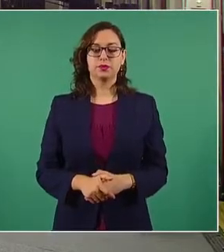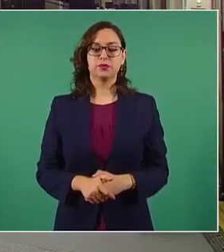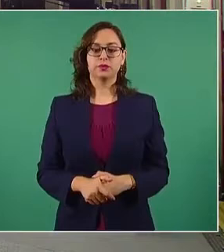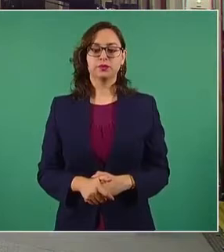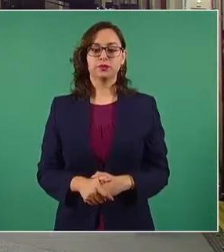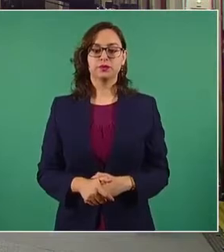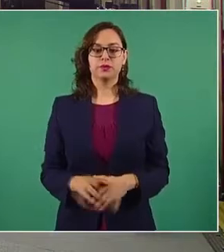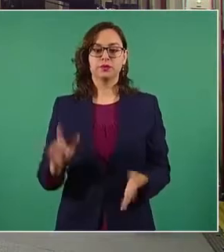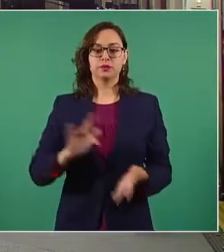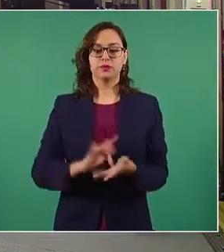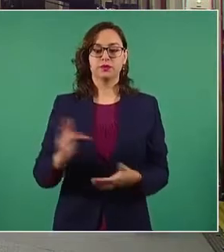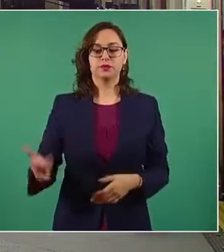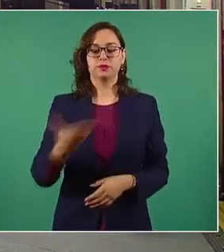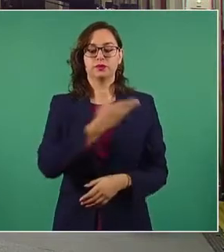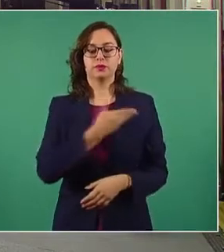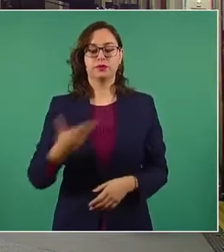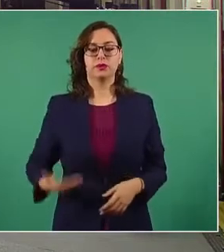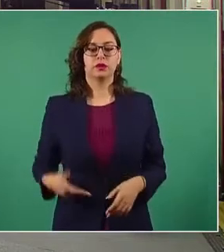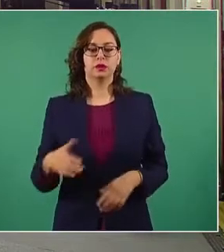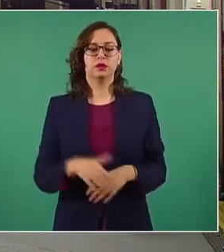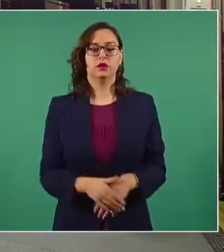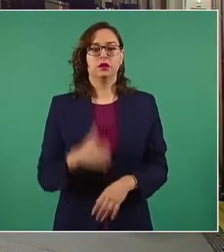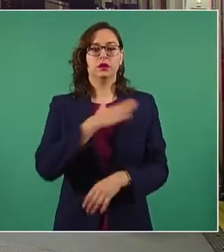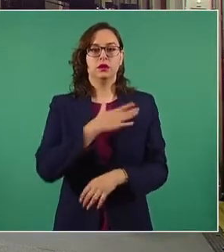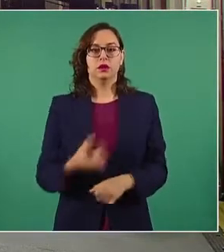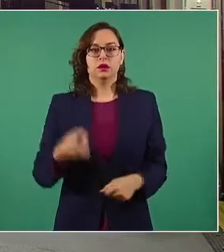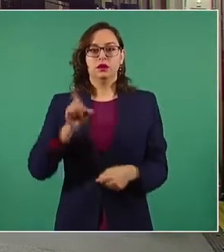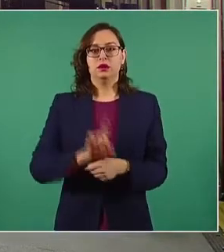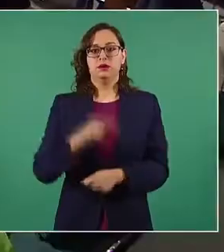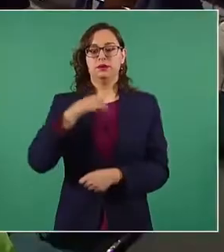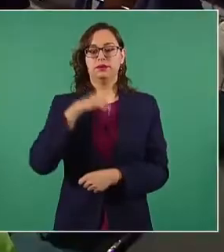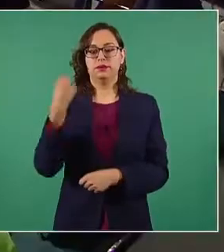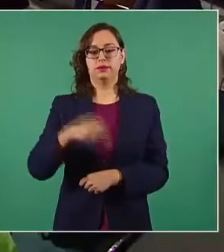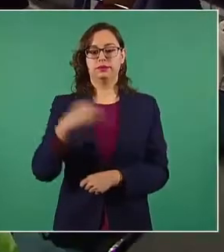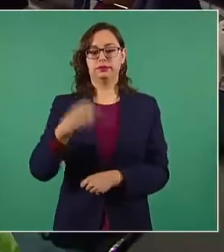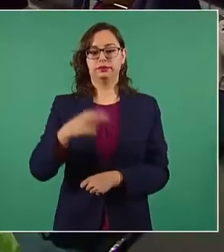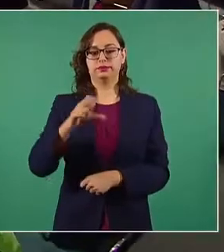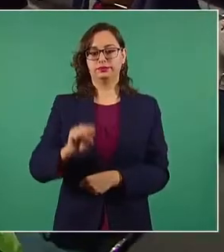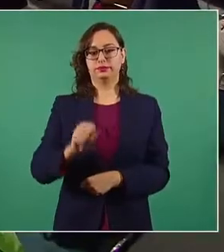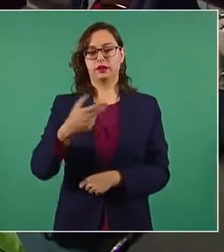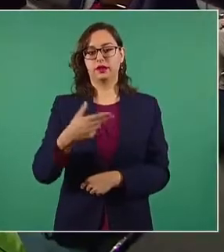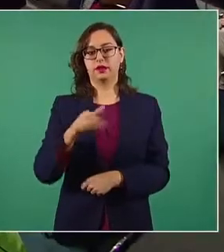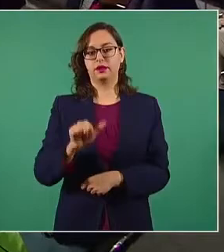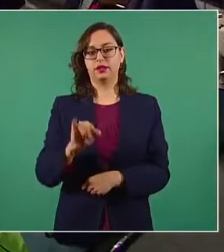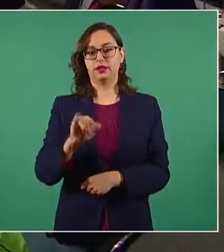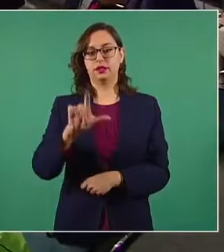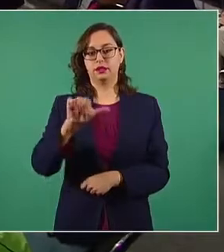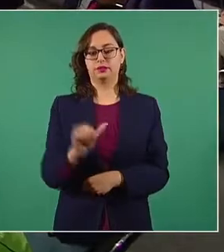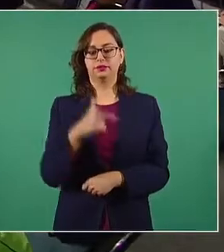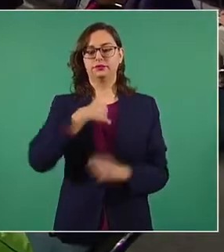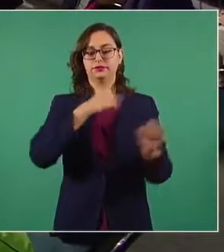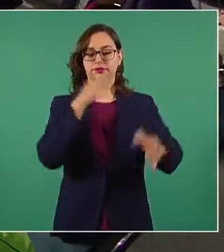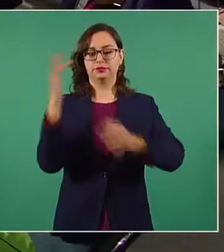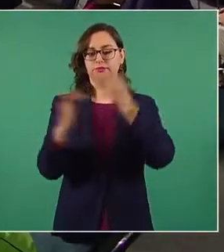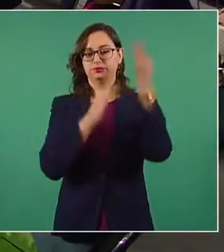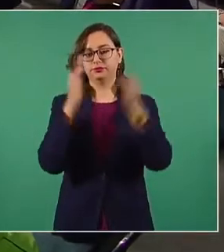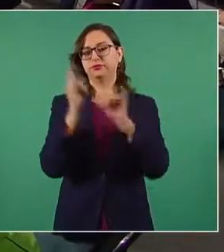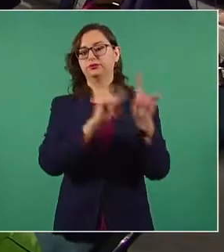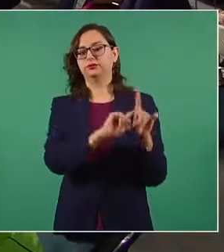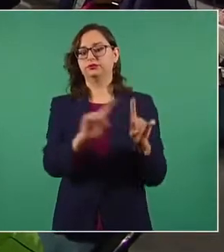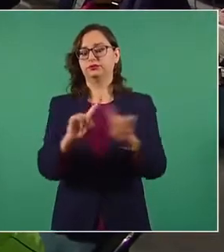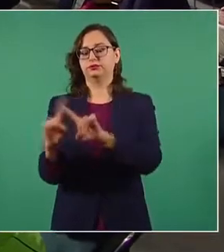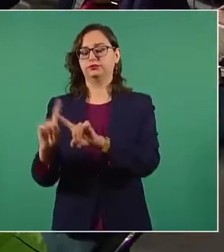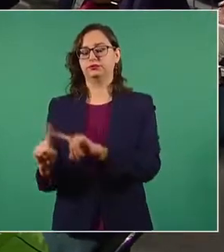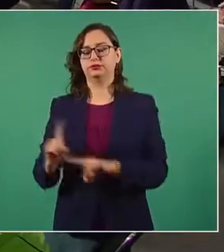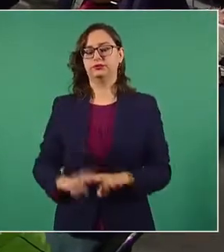Gracias, presidente. Buenos días, Shaila Rosagel, corresponsal del Grupo Gili, El Imparcial de Sonora, La Crónica de Mexicali, Frontera de